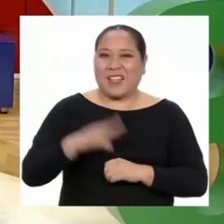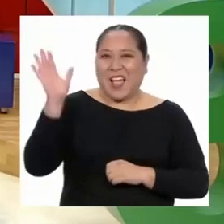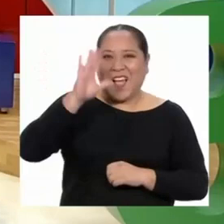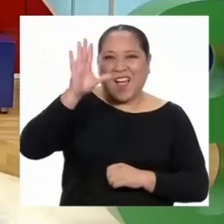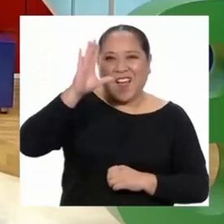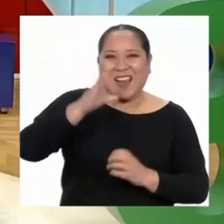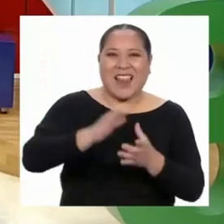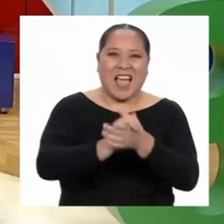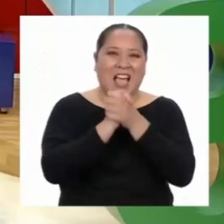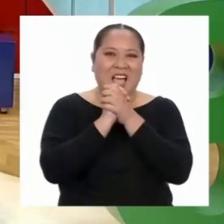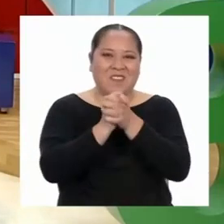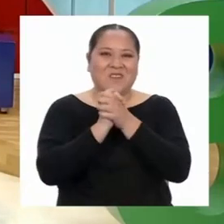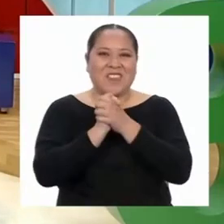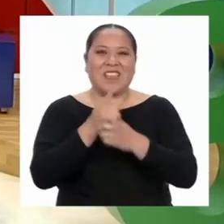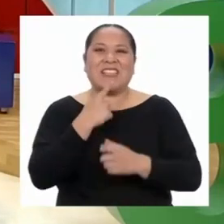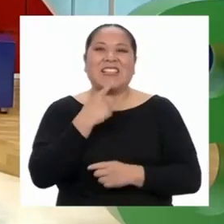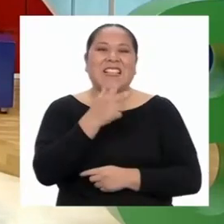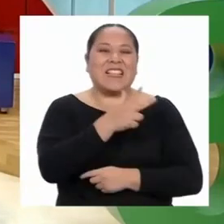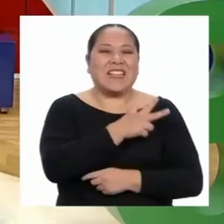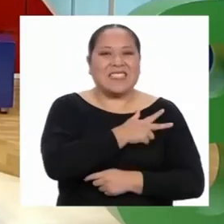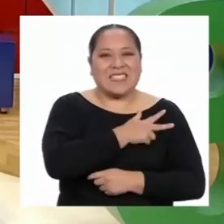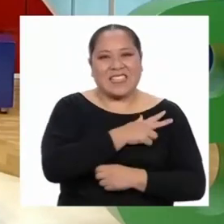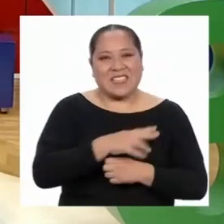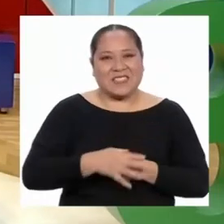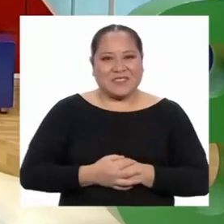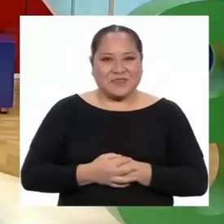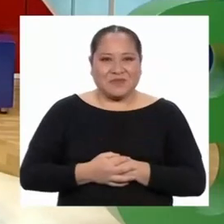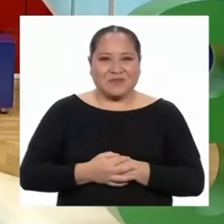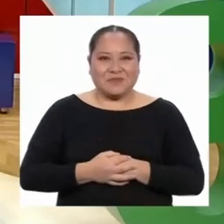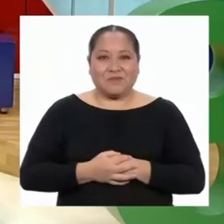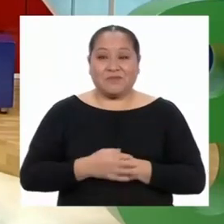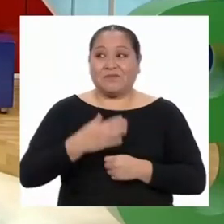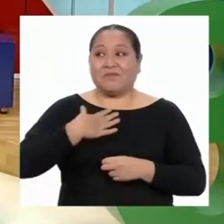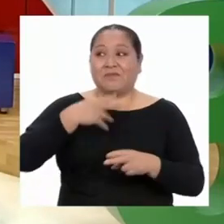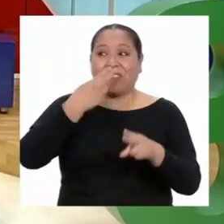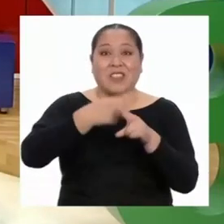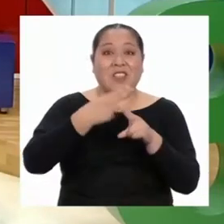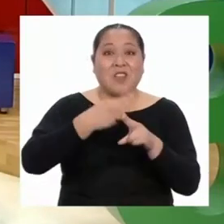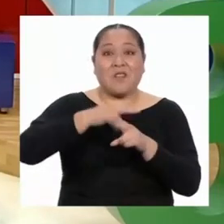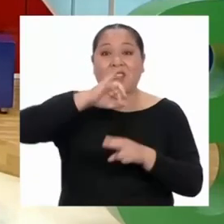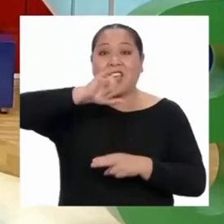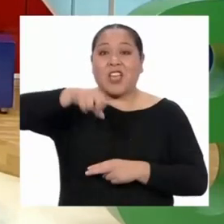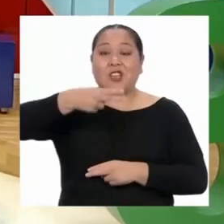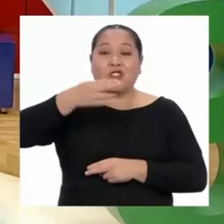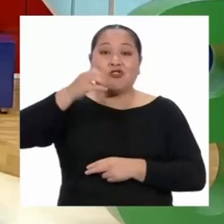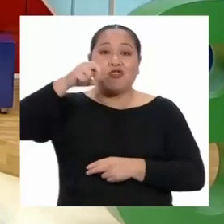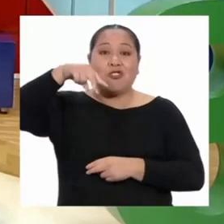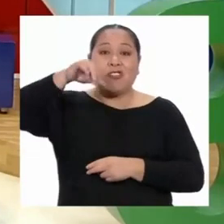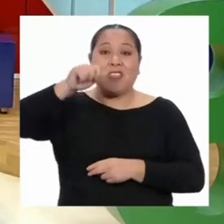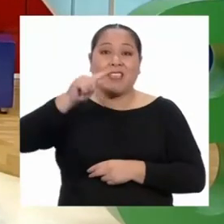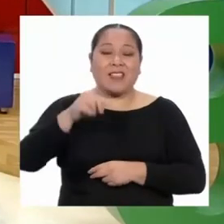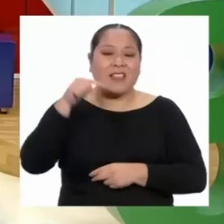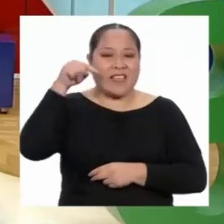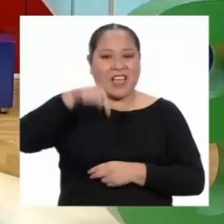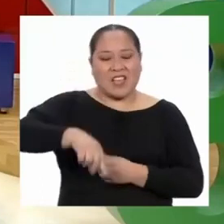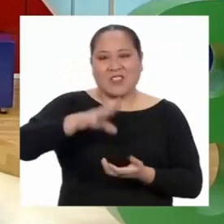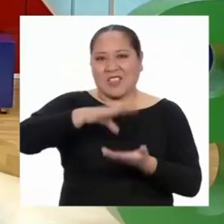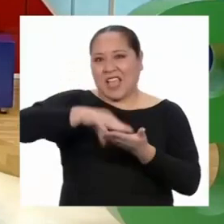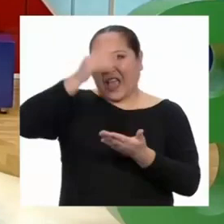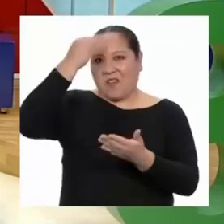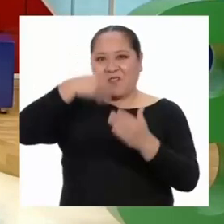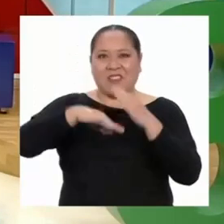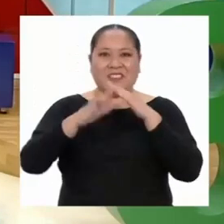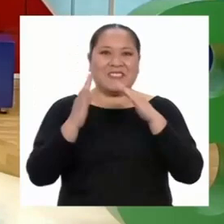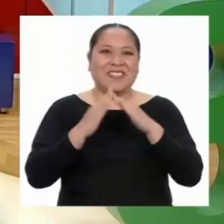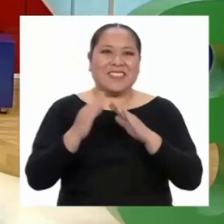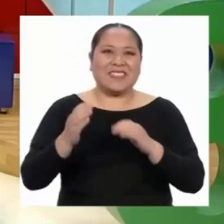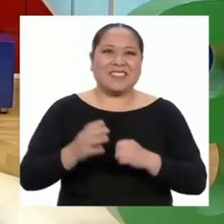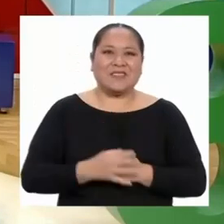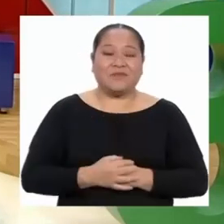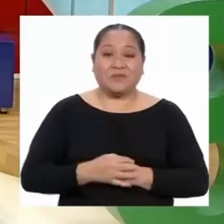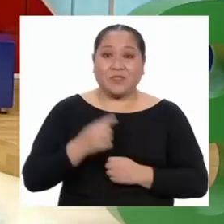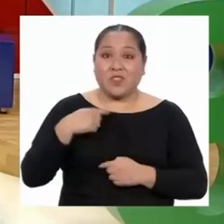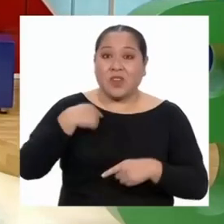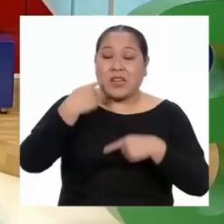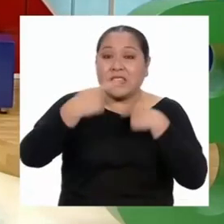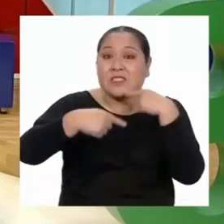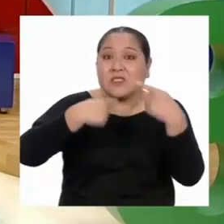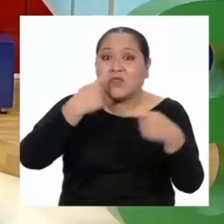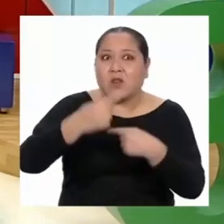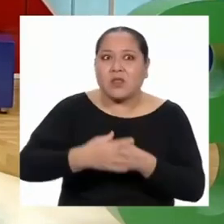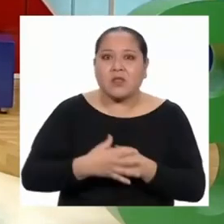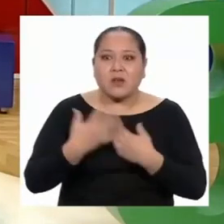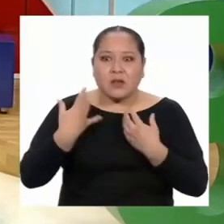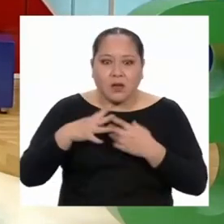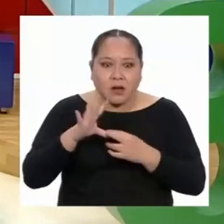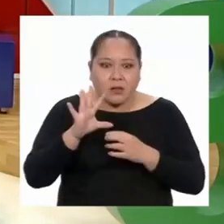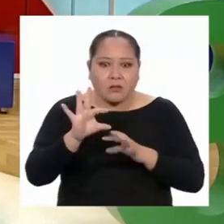Hola amigas y amigos de tercero de secundaria. Mi nombre es Jonathan Hernández y esto es Aprendo en Casa. Les cuento que acabo